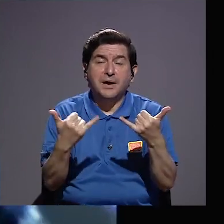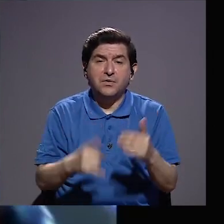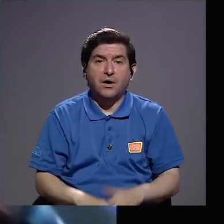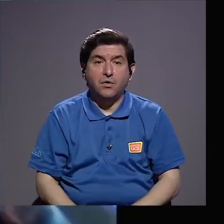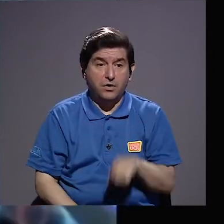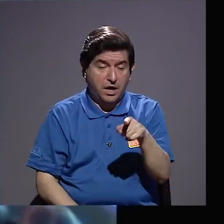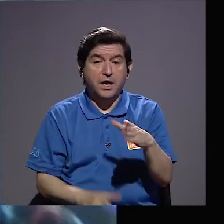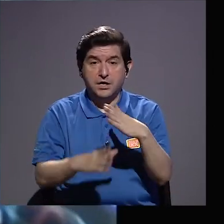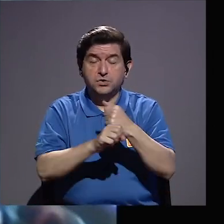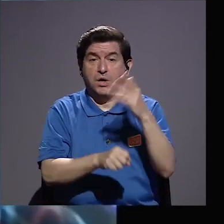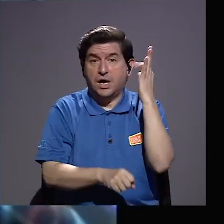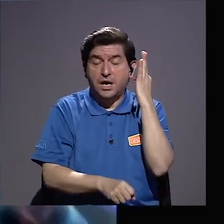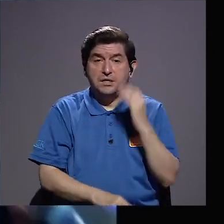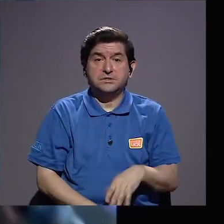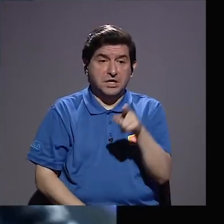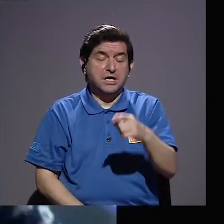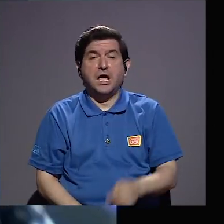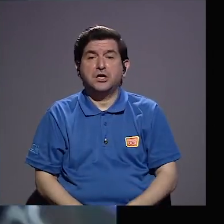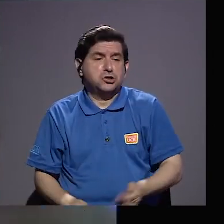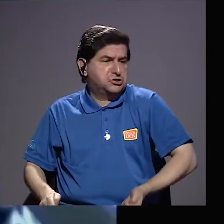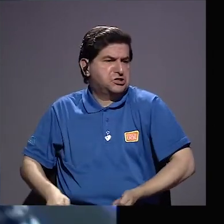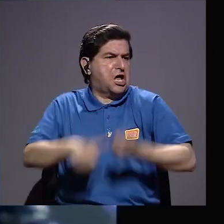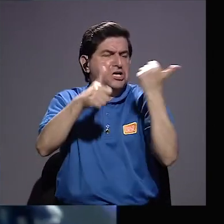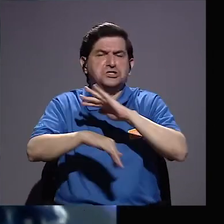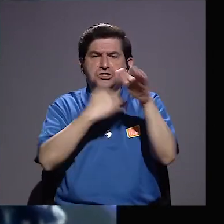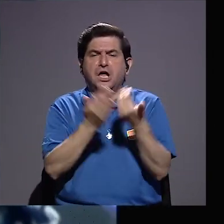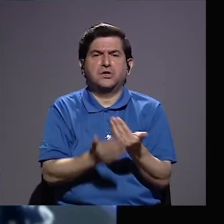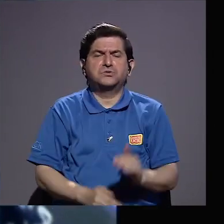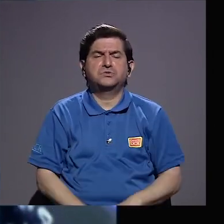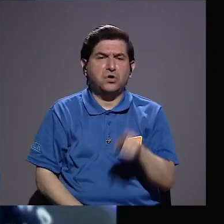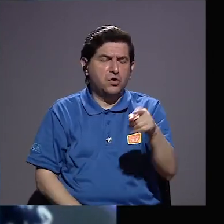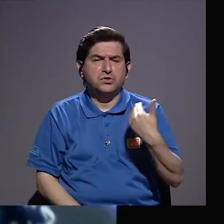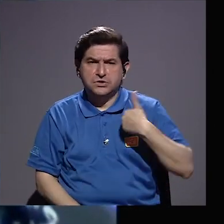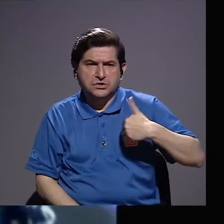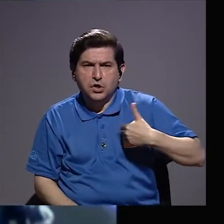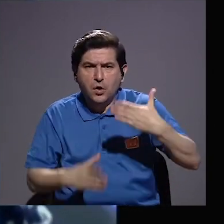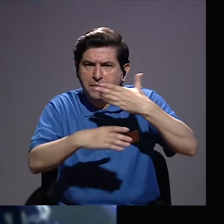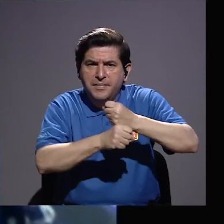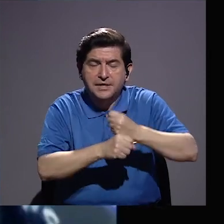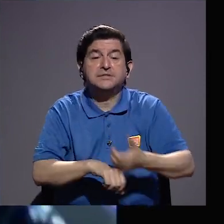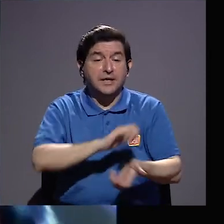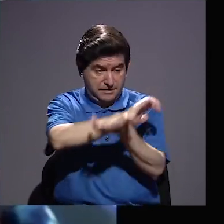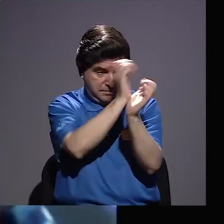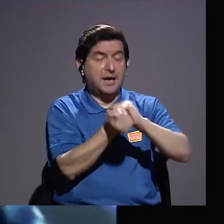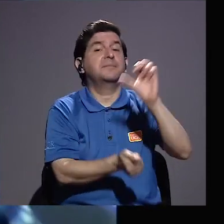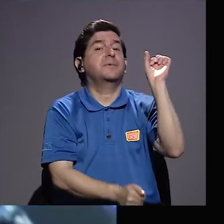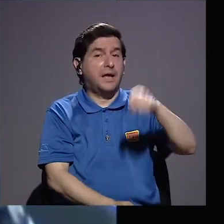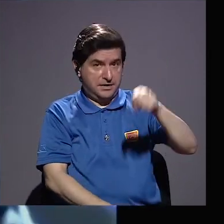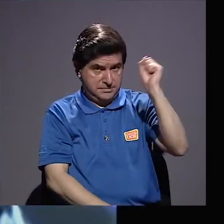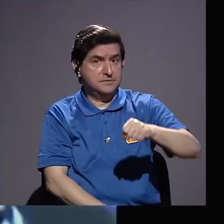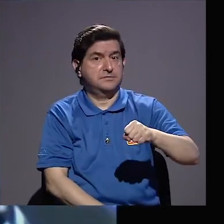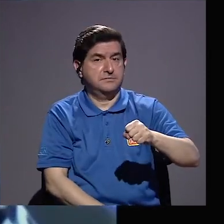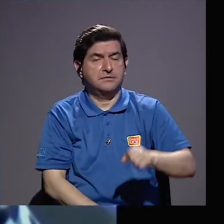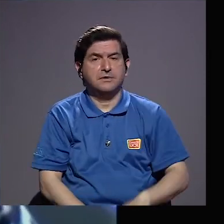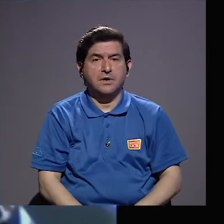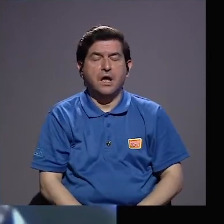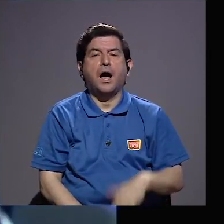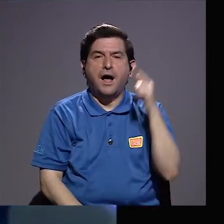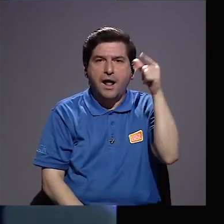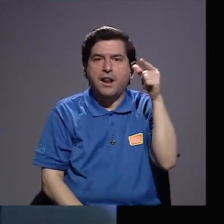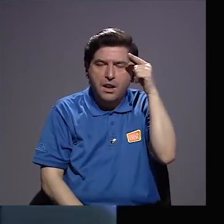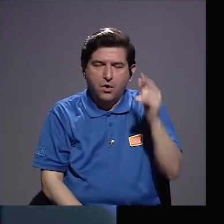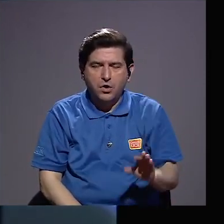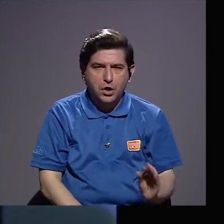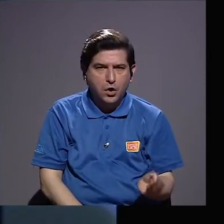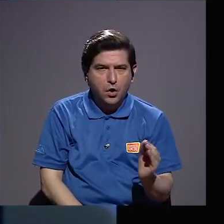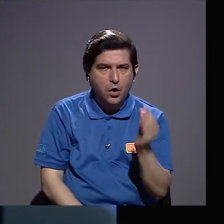ahora eso se lo hacen a una mujer y quedan expulsados todos esos muchachos que le hicieron, así que sí ha cambiado. Por supuesto que las